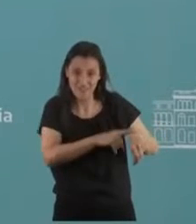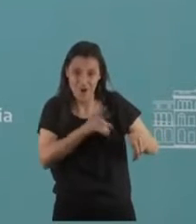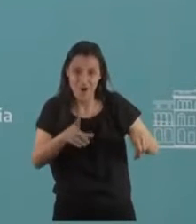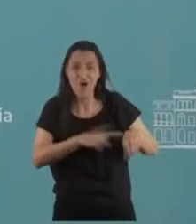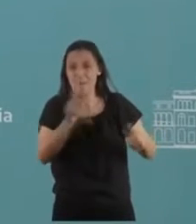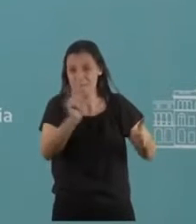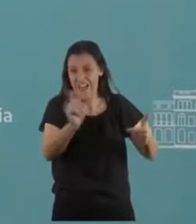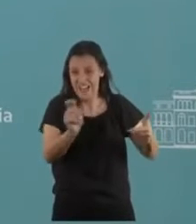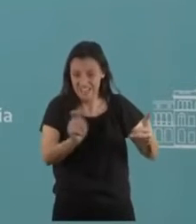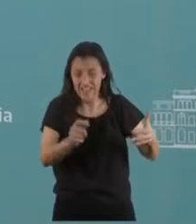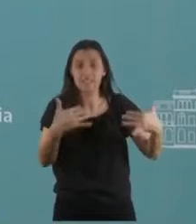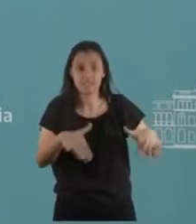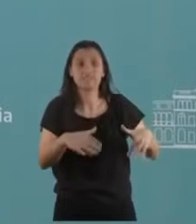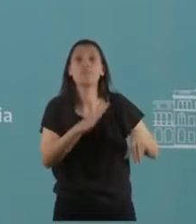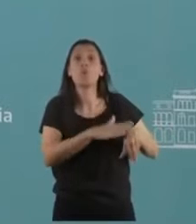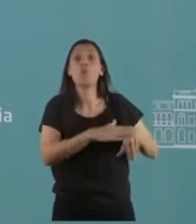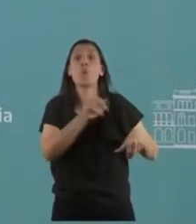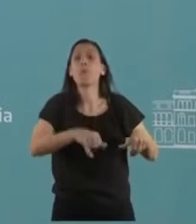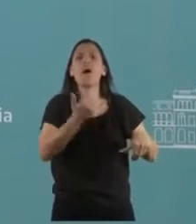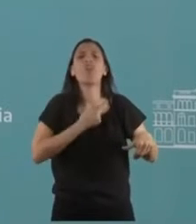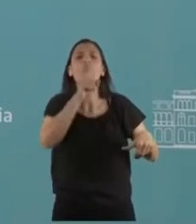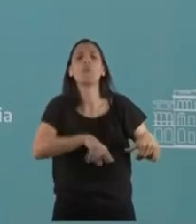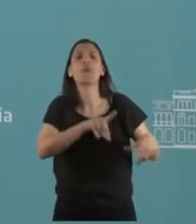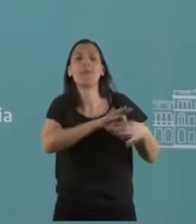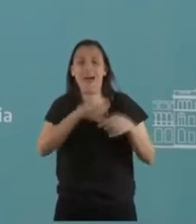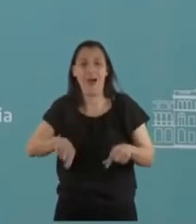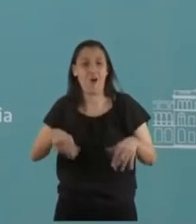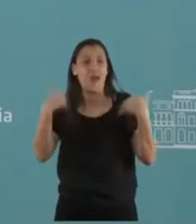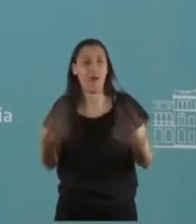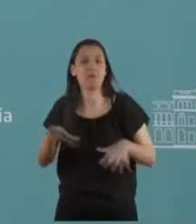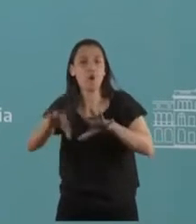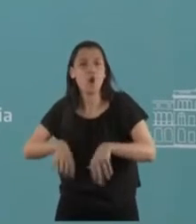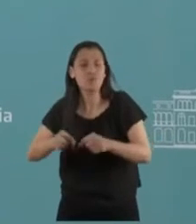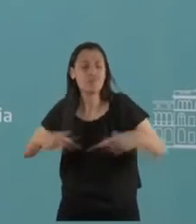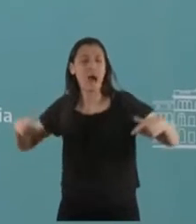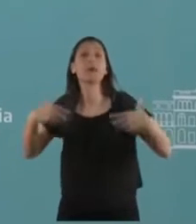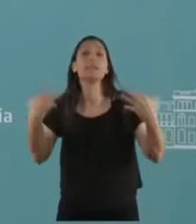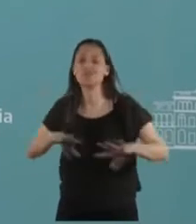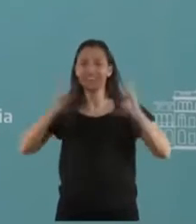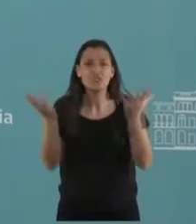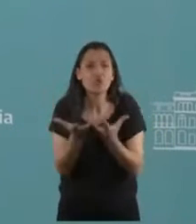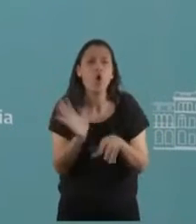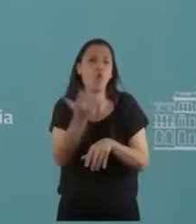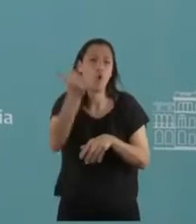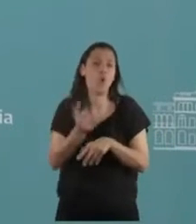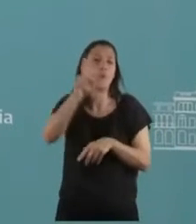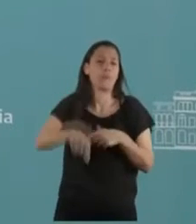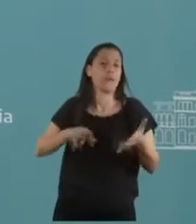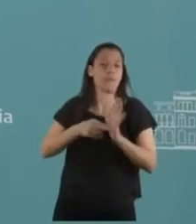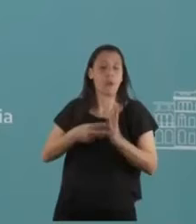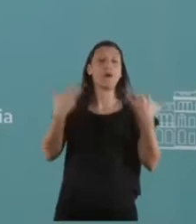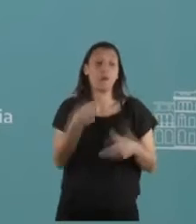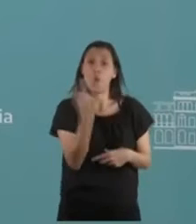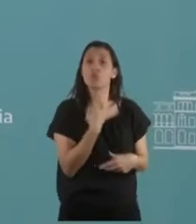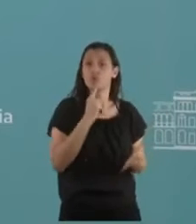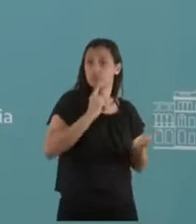de gasoil estacional en estos meses que tiene que ver con la cosecha y otros factores, con lo cual todo eso está siendo tenido en cuenta y las medidas que se tomaron